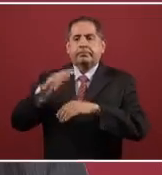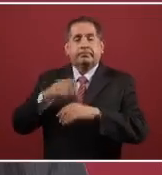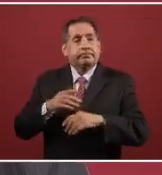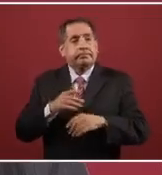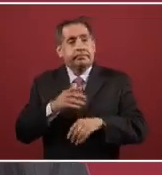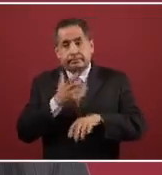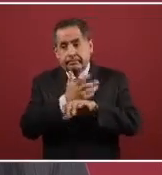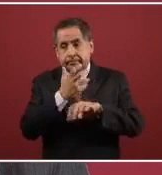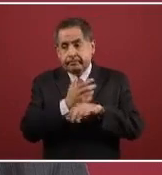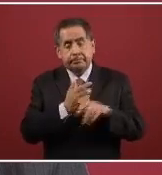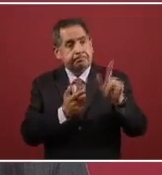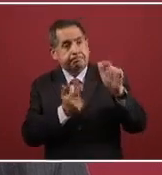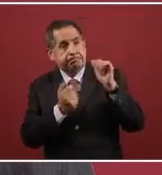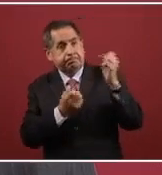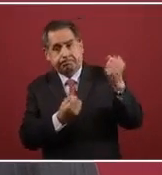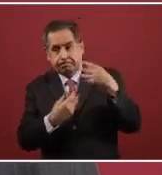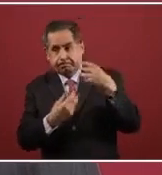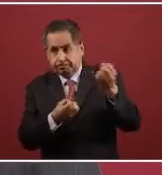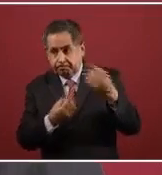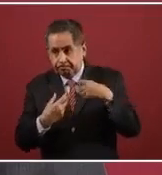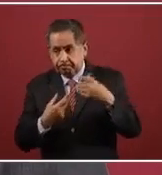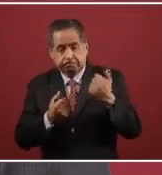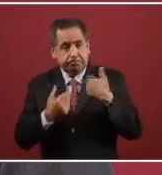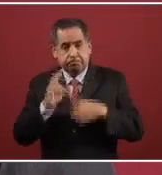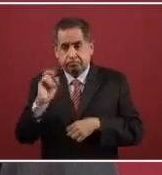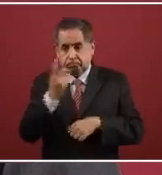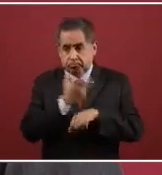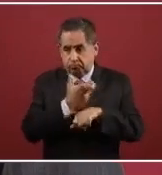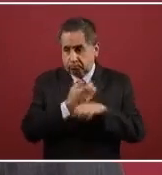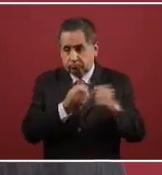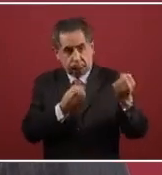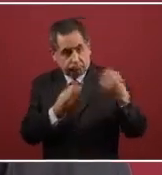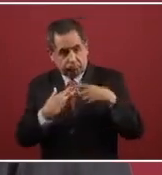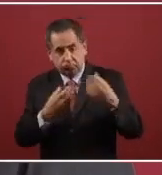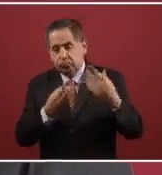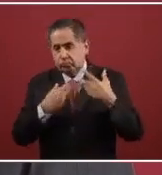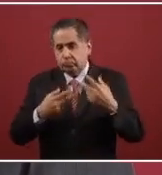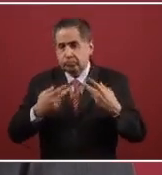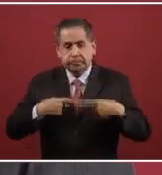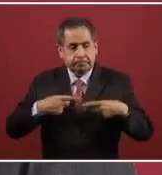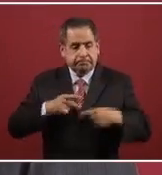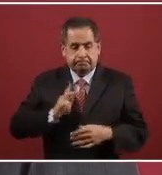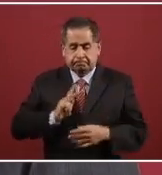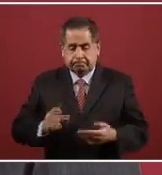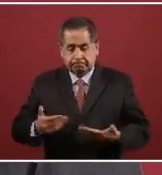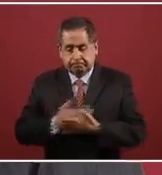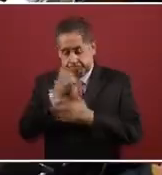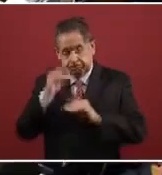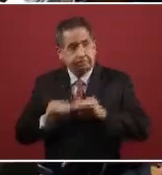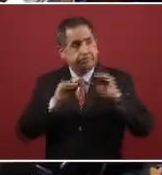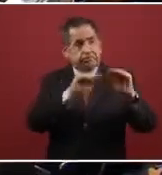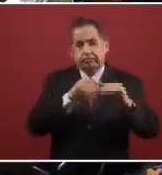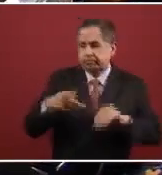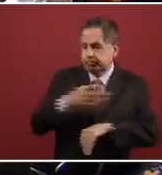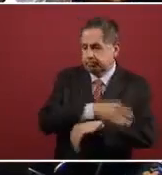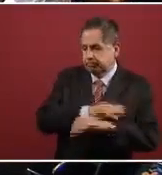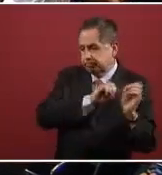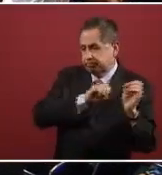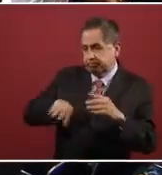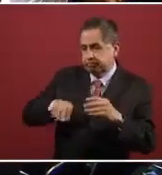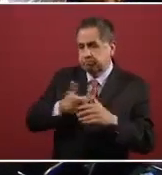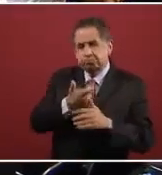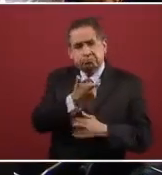remesas. Están llegando recursos que mandan nuestros paisanos a sus familiares como